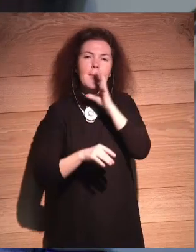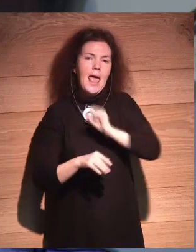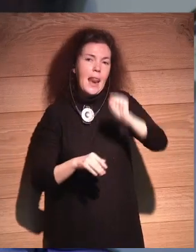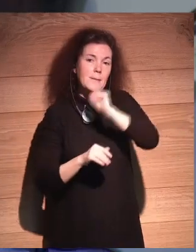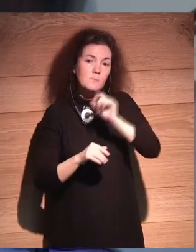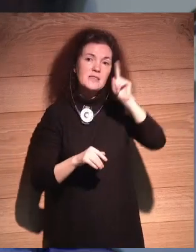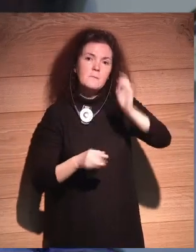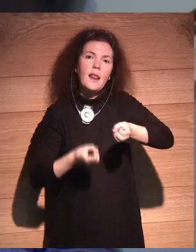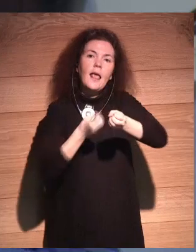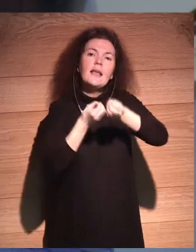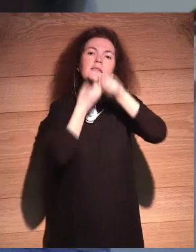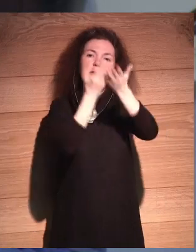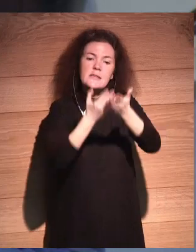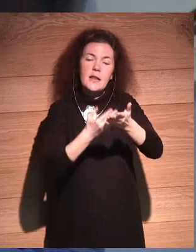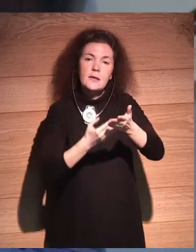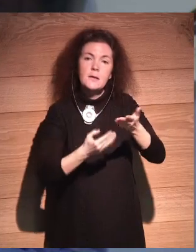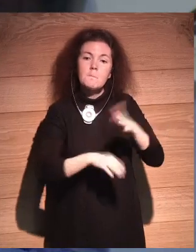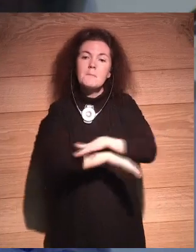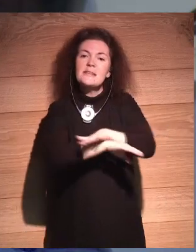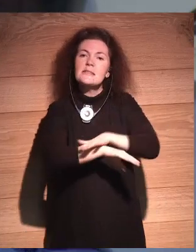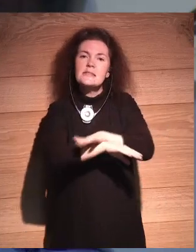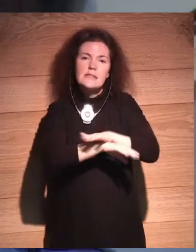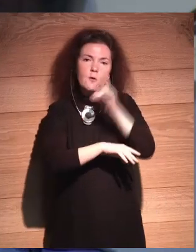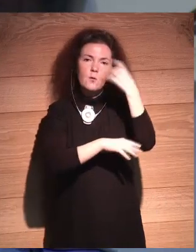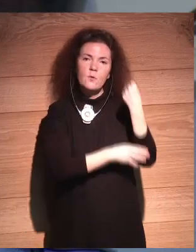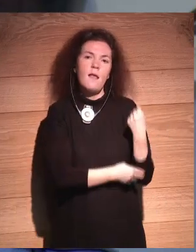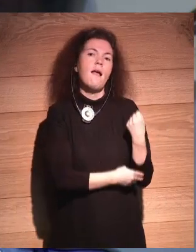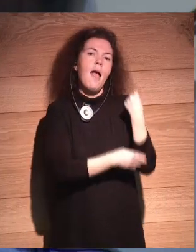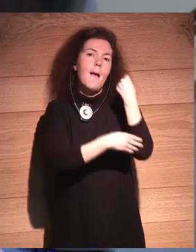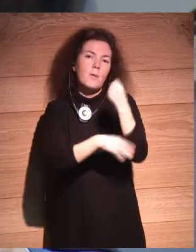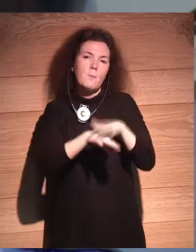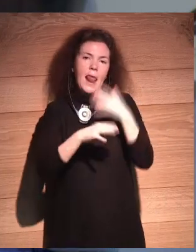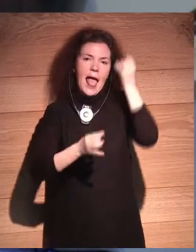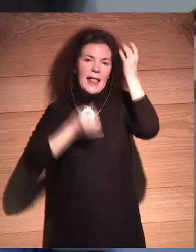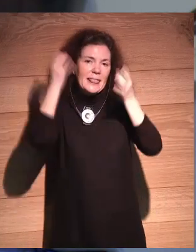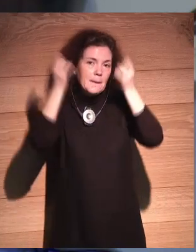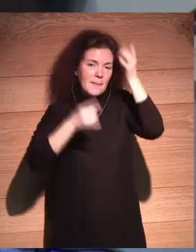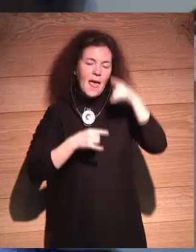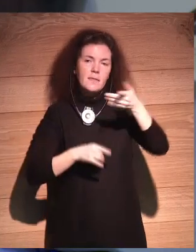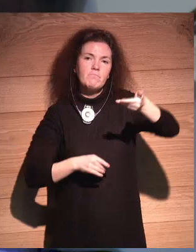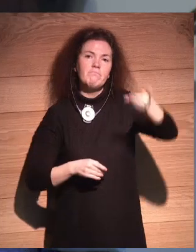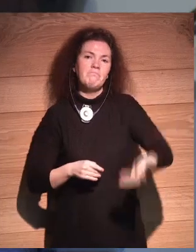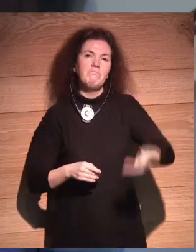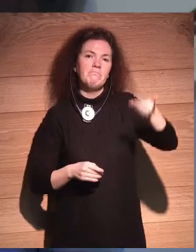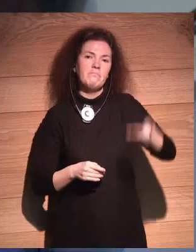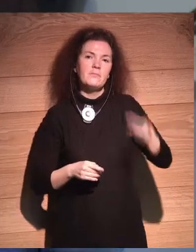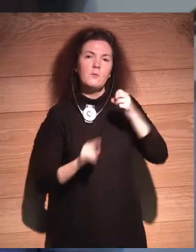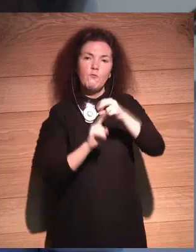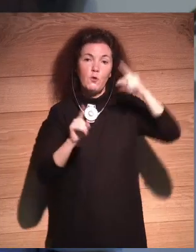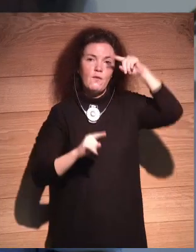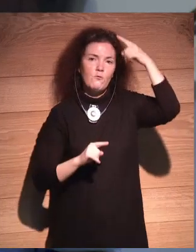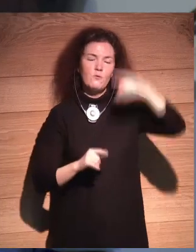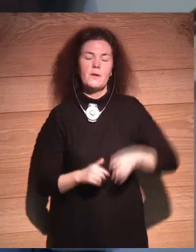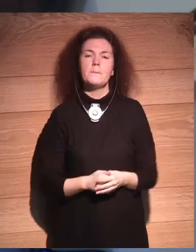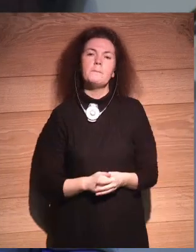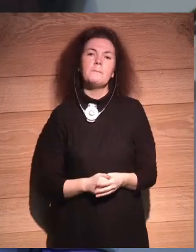expresar de nuevo el apoyo del Ministerio a esta actividad tan relevante como es el Foro de la Cultura.